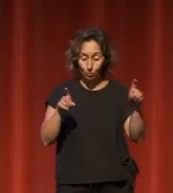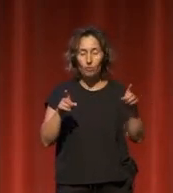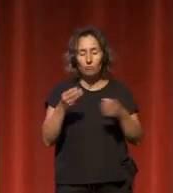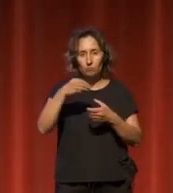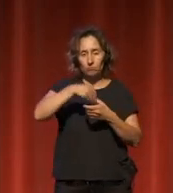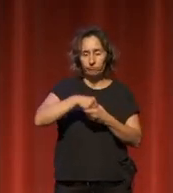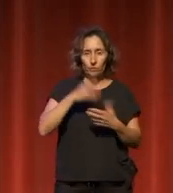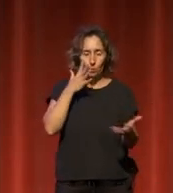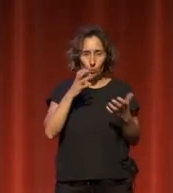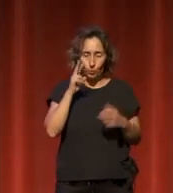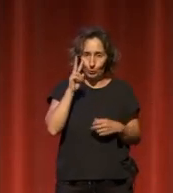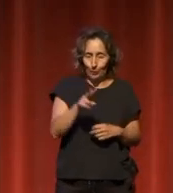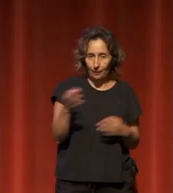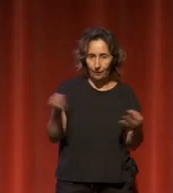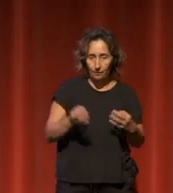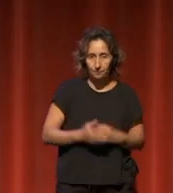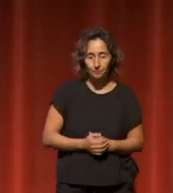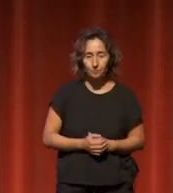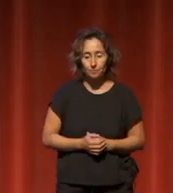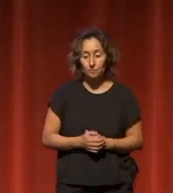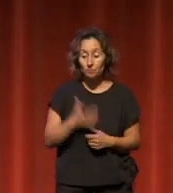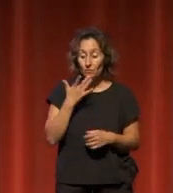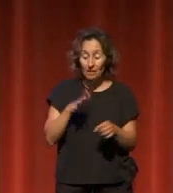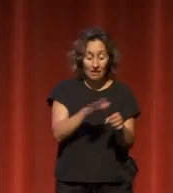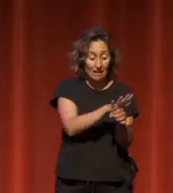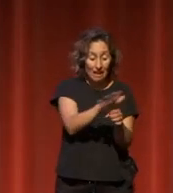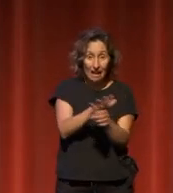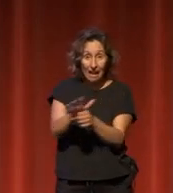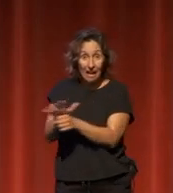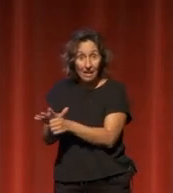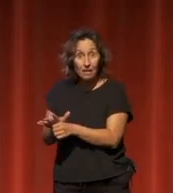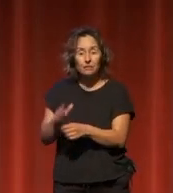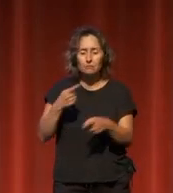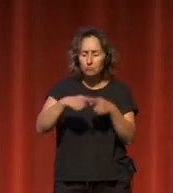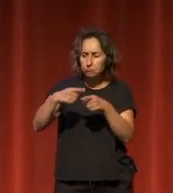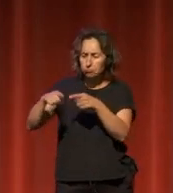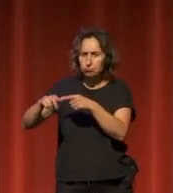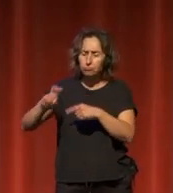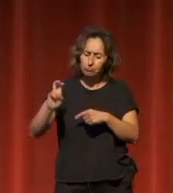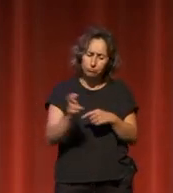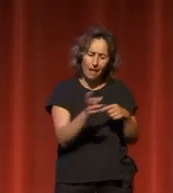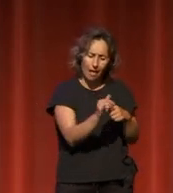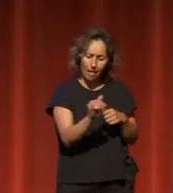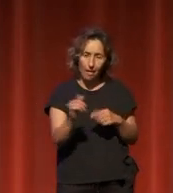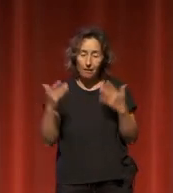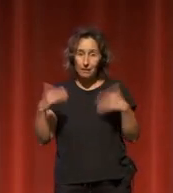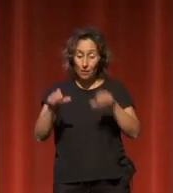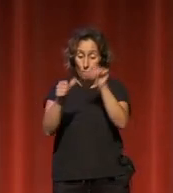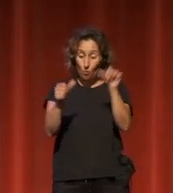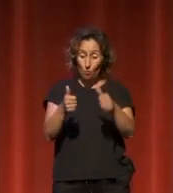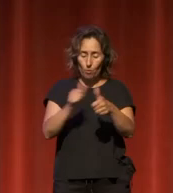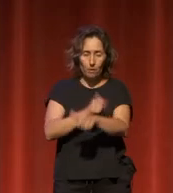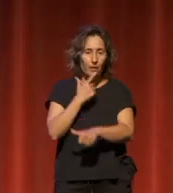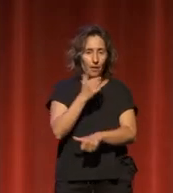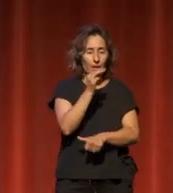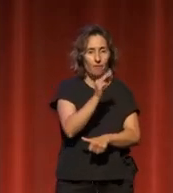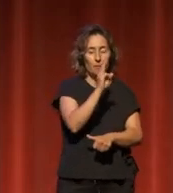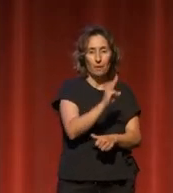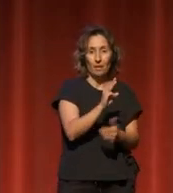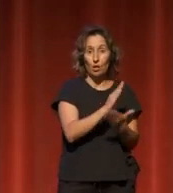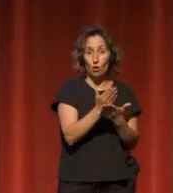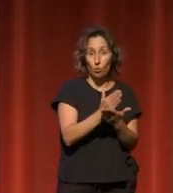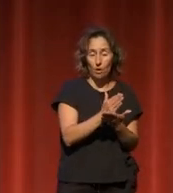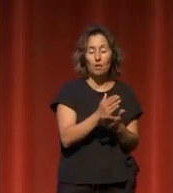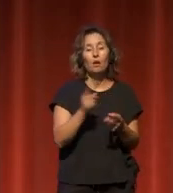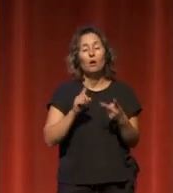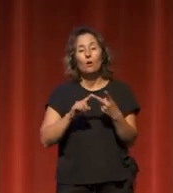liderazgo lo trasladamos ya a distintas áreas de nuestras políticas públicas y de nuestro modelo ya sea en la fp Dual por ejemplo el